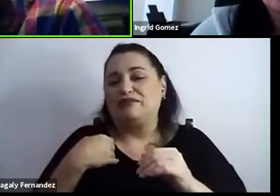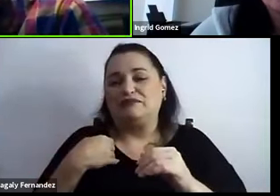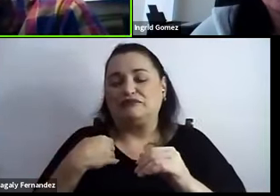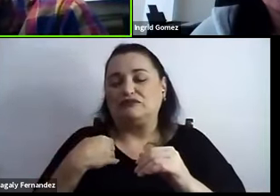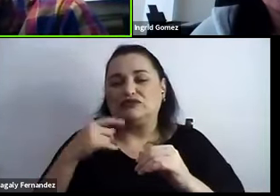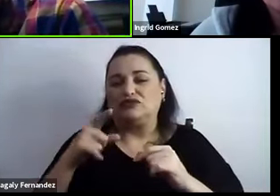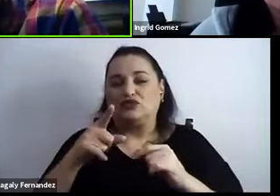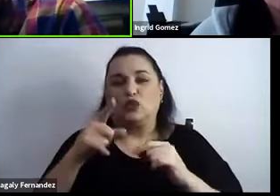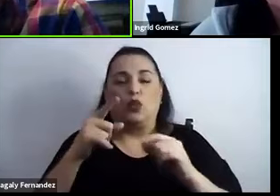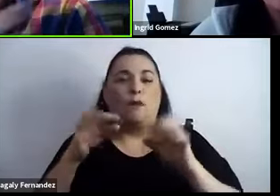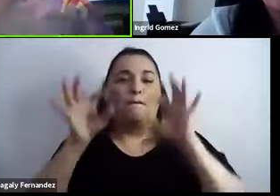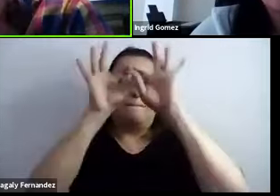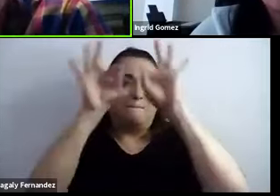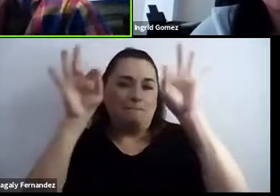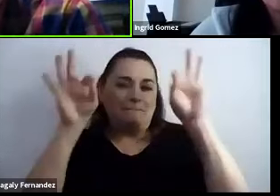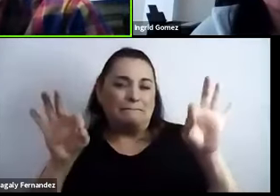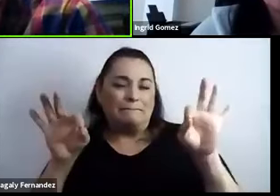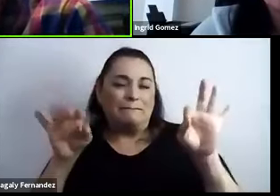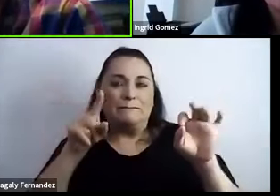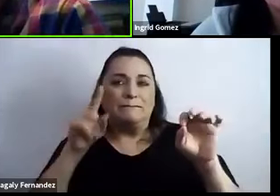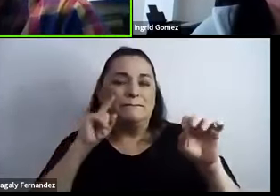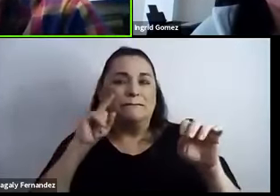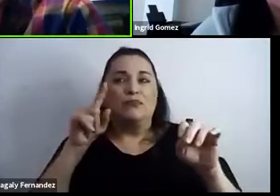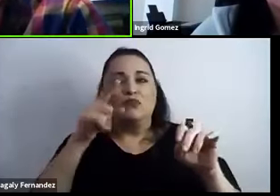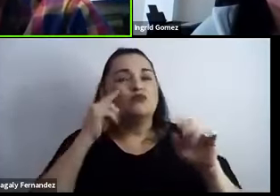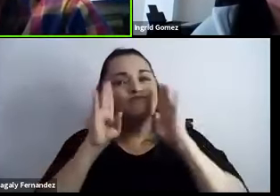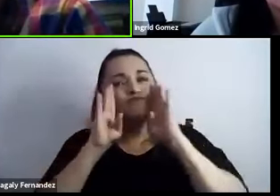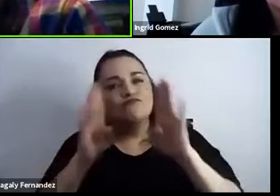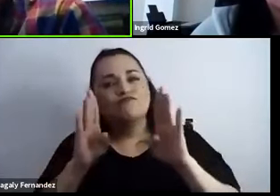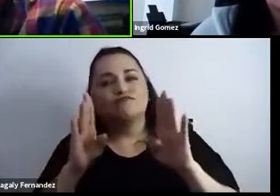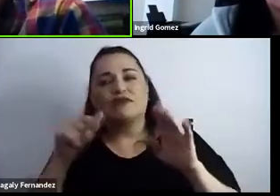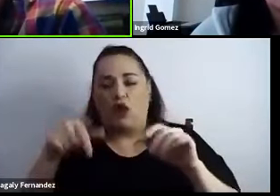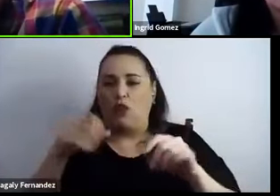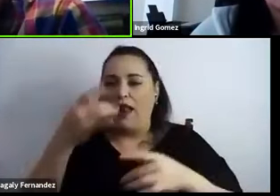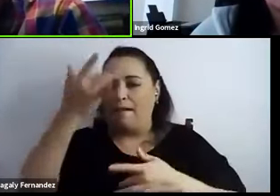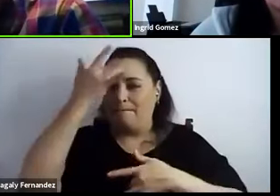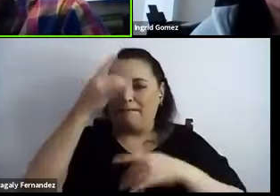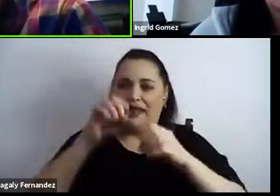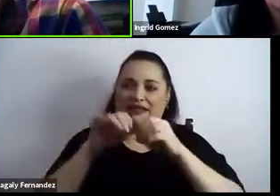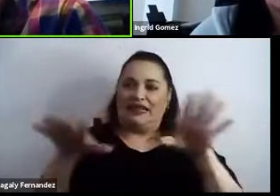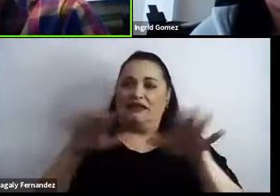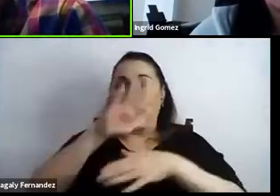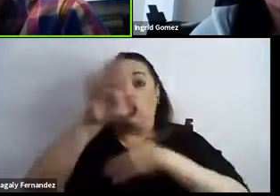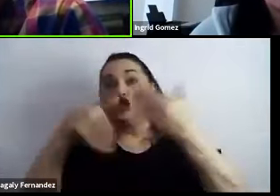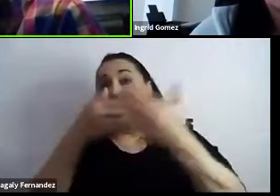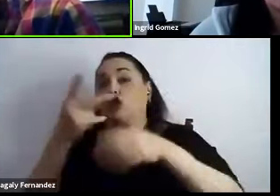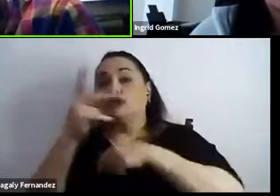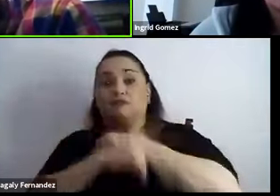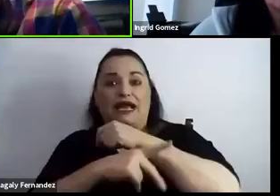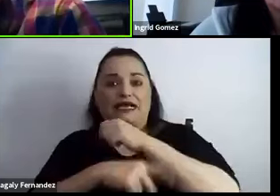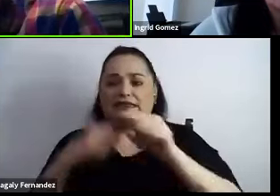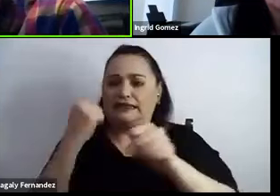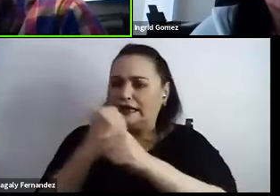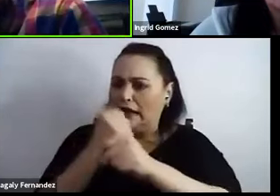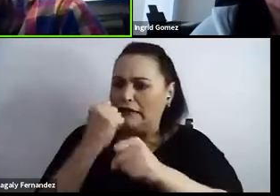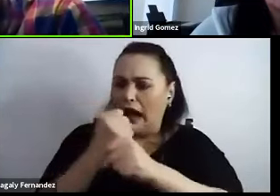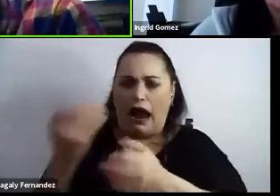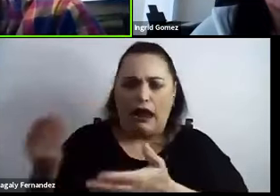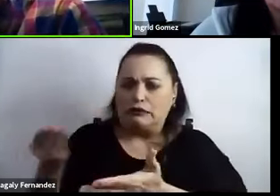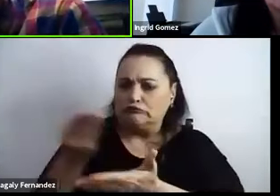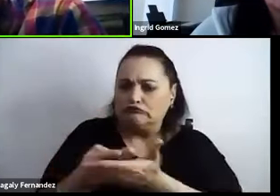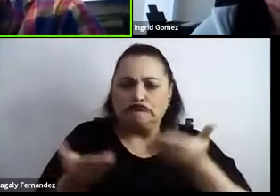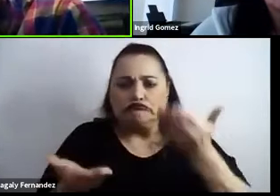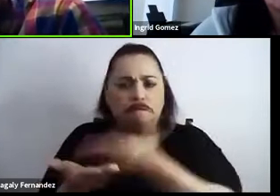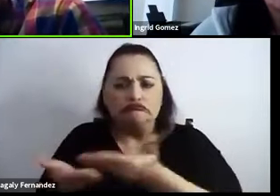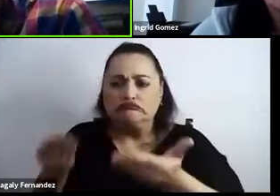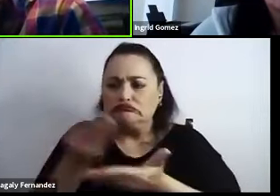bienes públicos globales, que como ahora en la pandemia ponga a todos los países a trabajar, a poner recursos suficientes